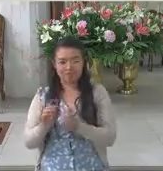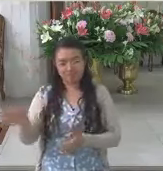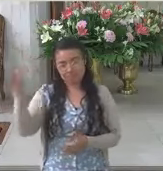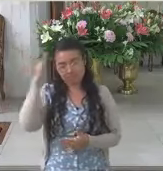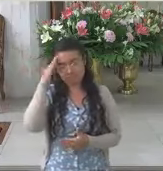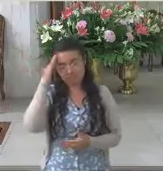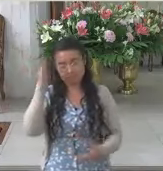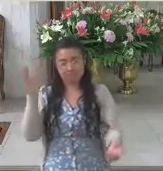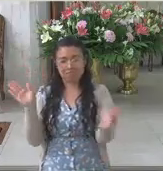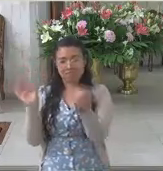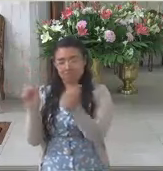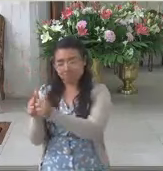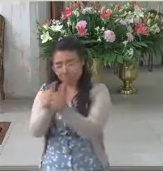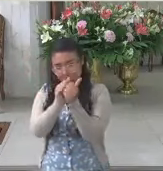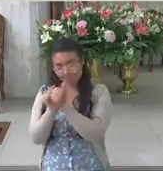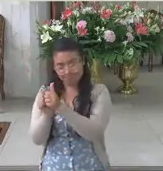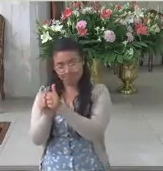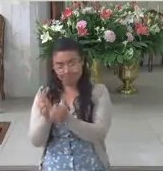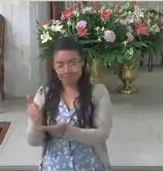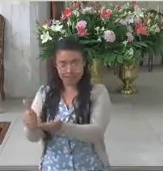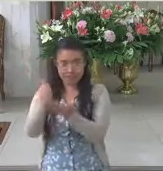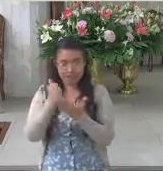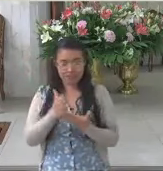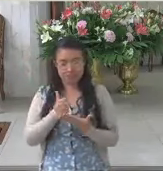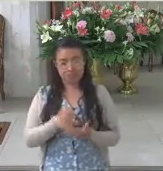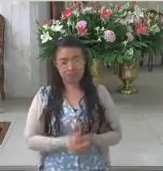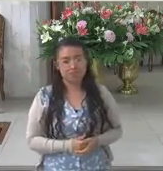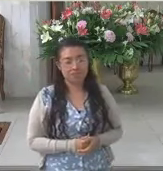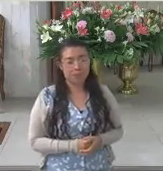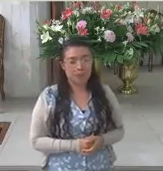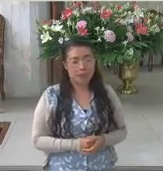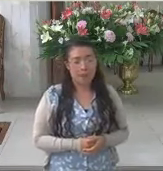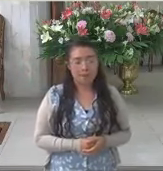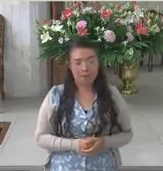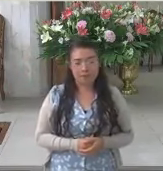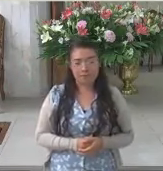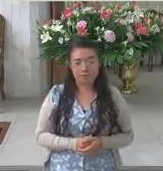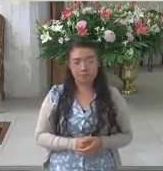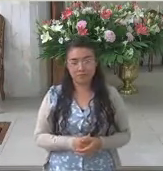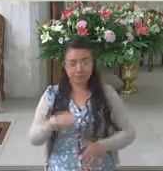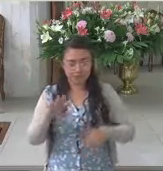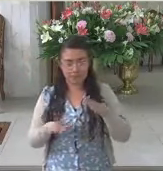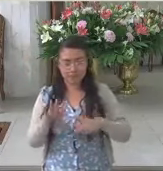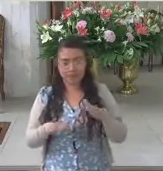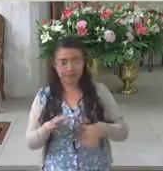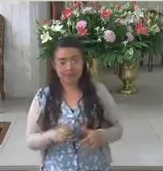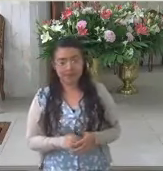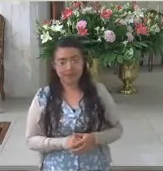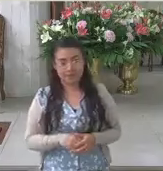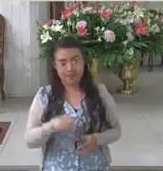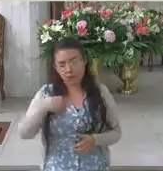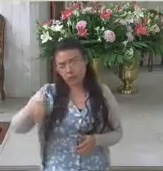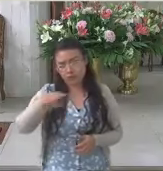a Dios en algún momento de la vida cristiana en una velada de oración de